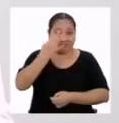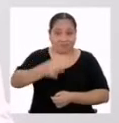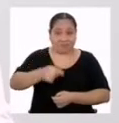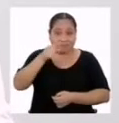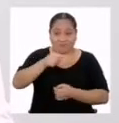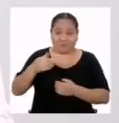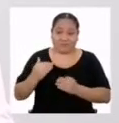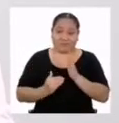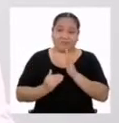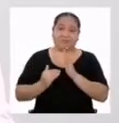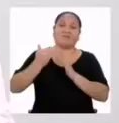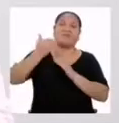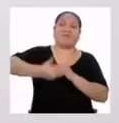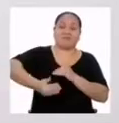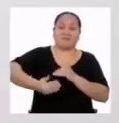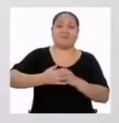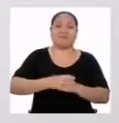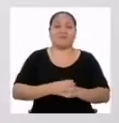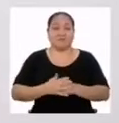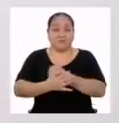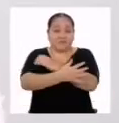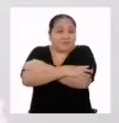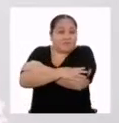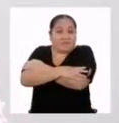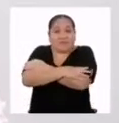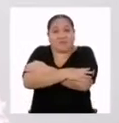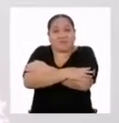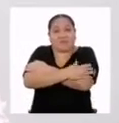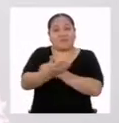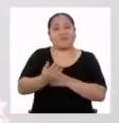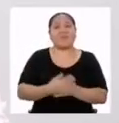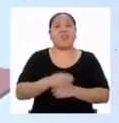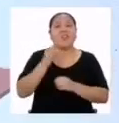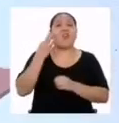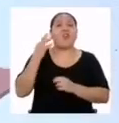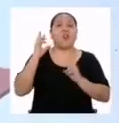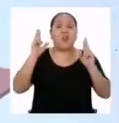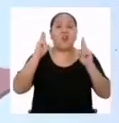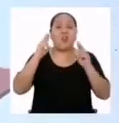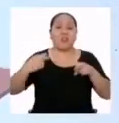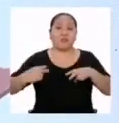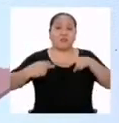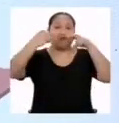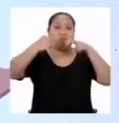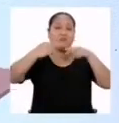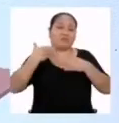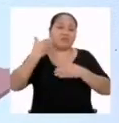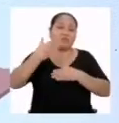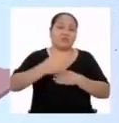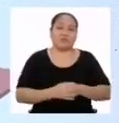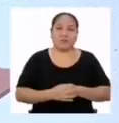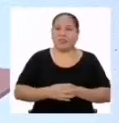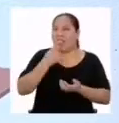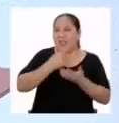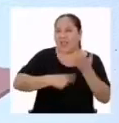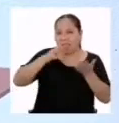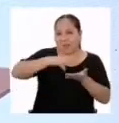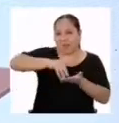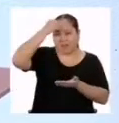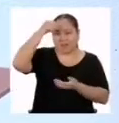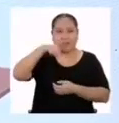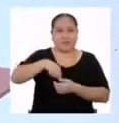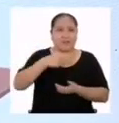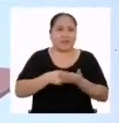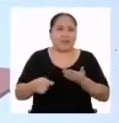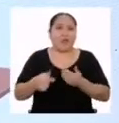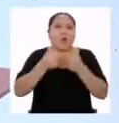un gran progreso. Un abrazo virtual y espero encontrarnos pronto. ¿Qué aprendimos esta semana? ¿Qué